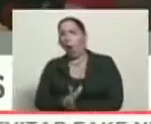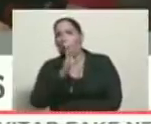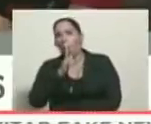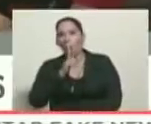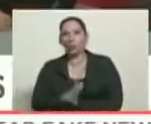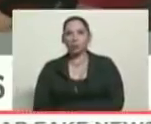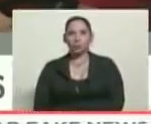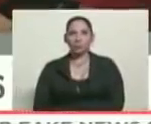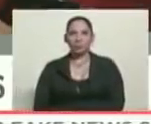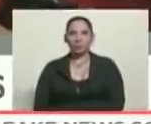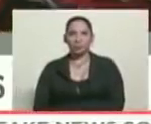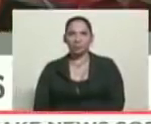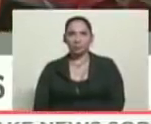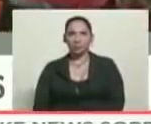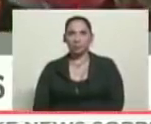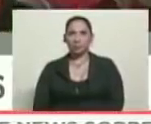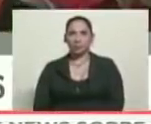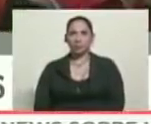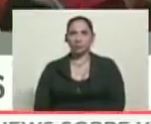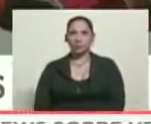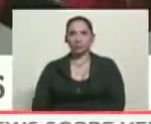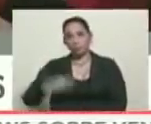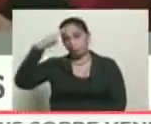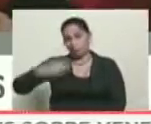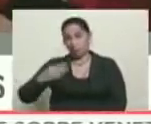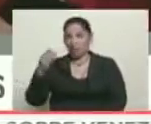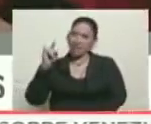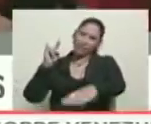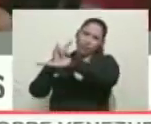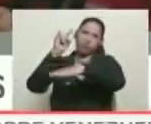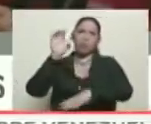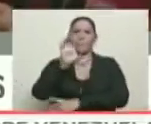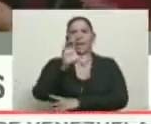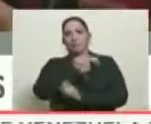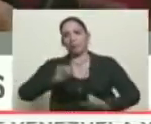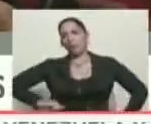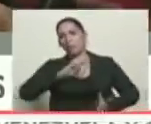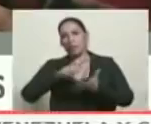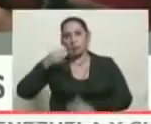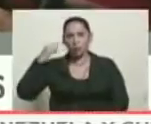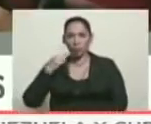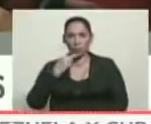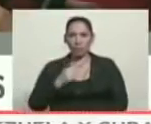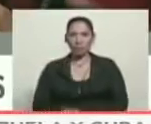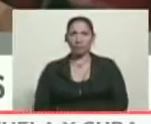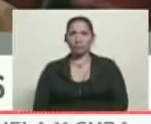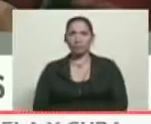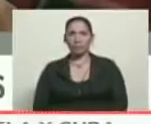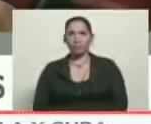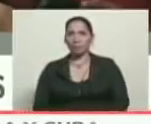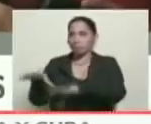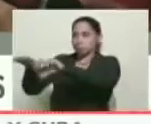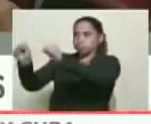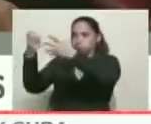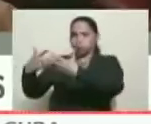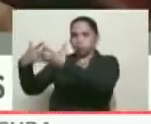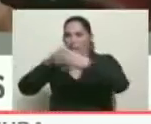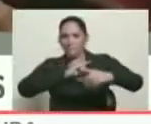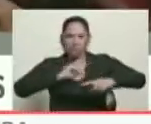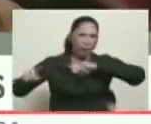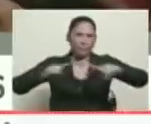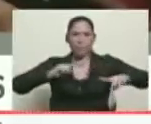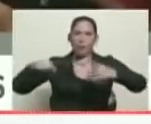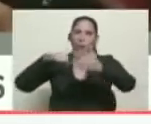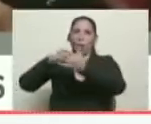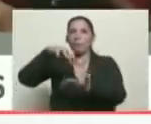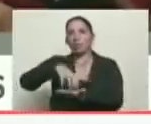con armas de guerra, con oficiales traidores a la Fuerza Armada Nacional Bolivariana, con el imperialismo dirigiendo un golpe de